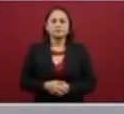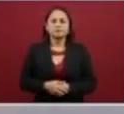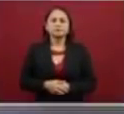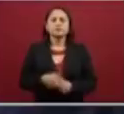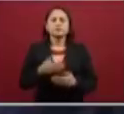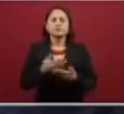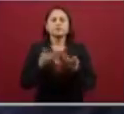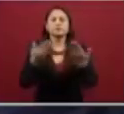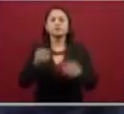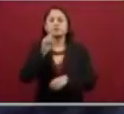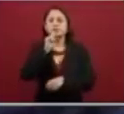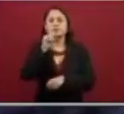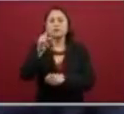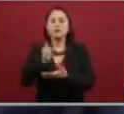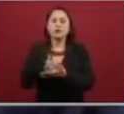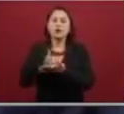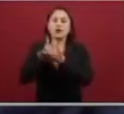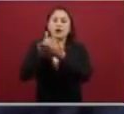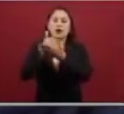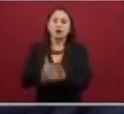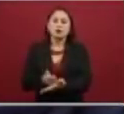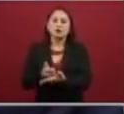libertad hasta ahora